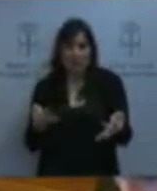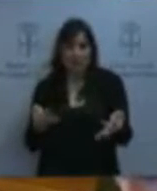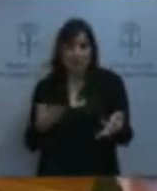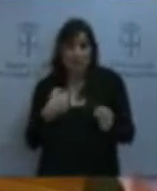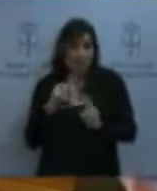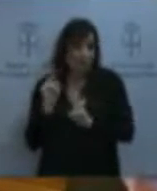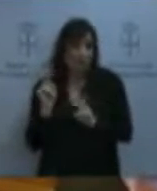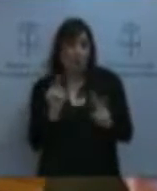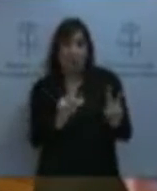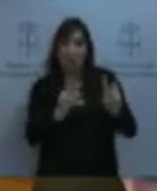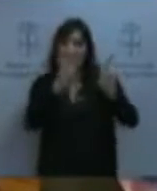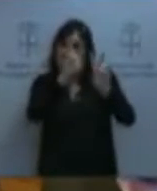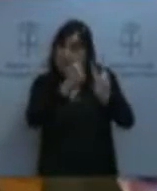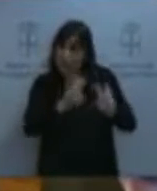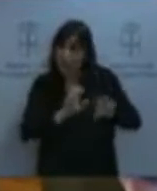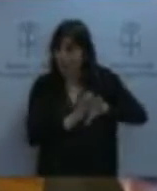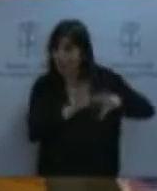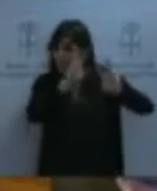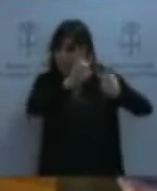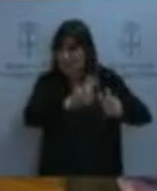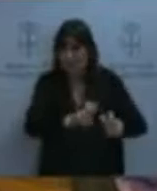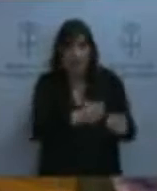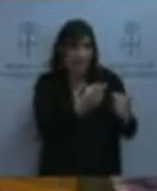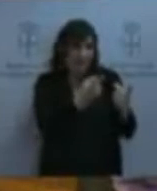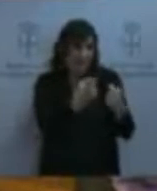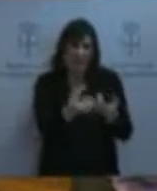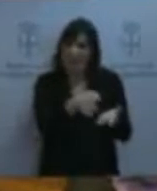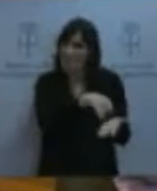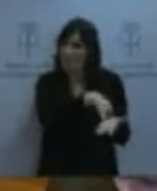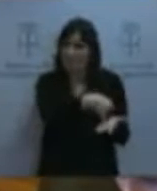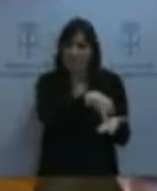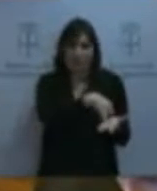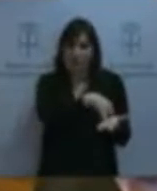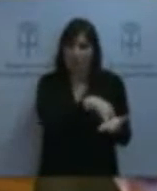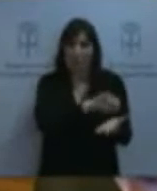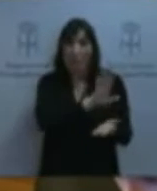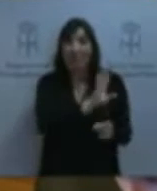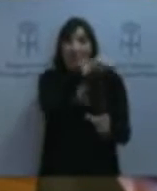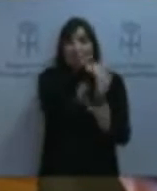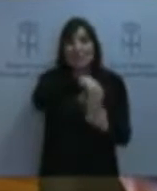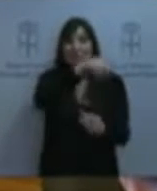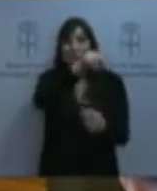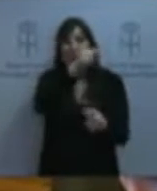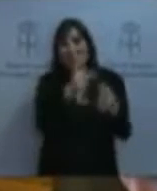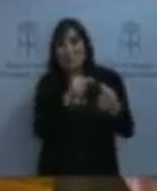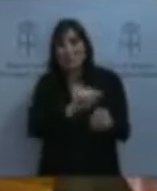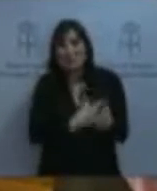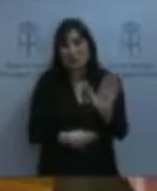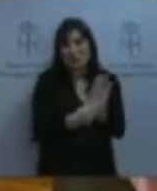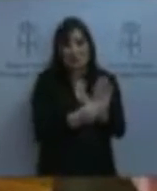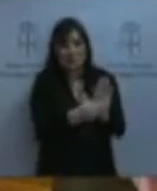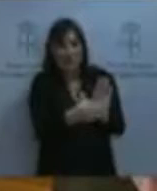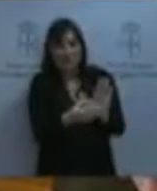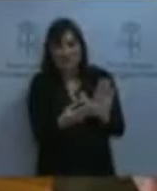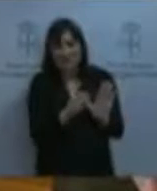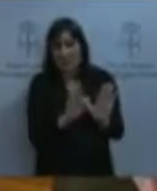una asignatura pendiente que no encaja bien en los planes presupuestarios de su Gobierno. Parece ser que van a sacar